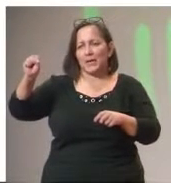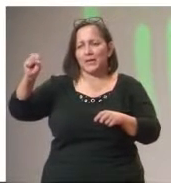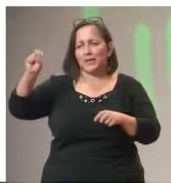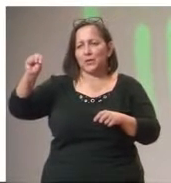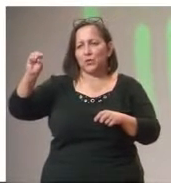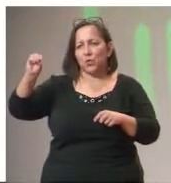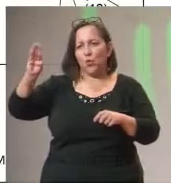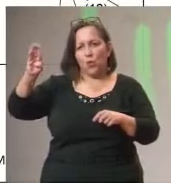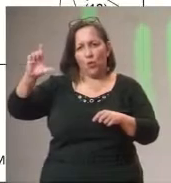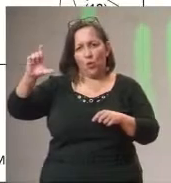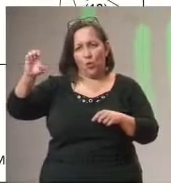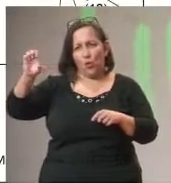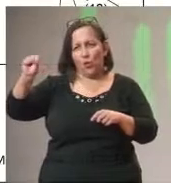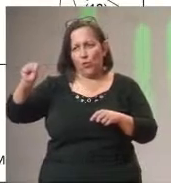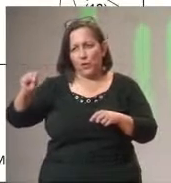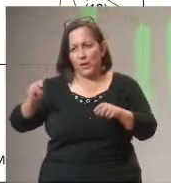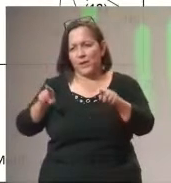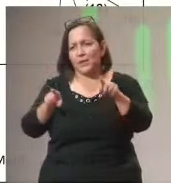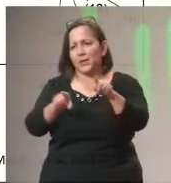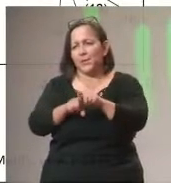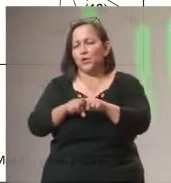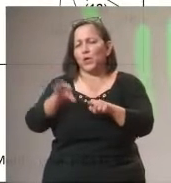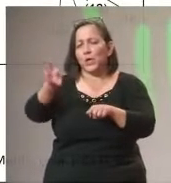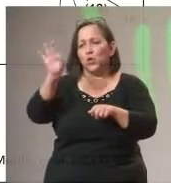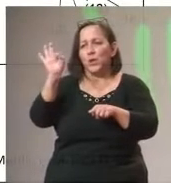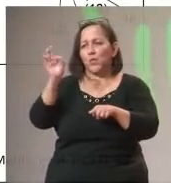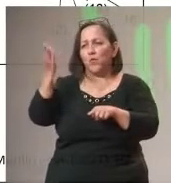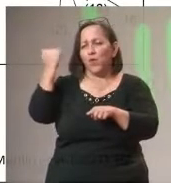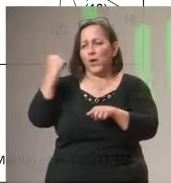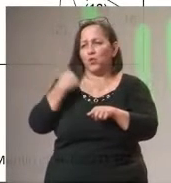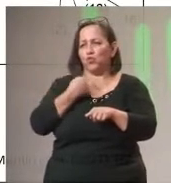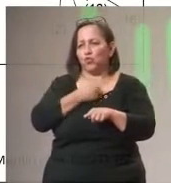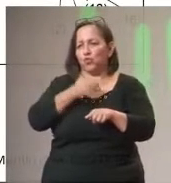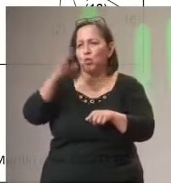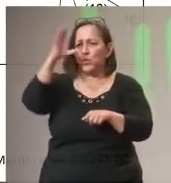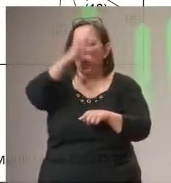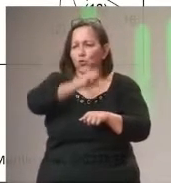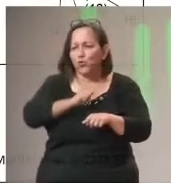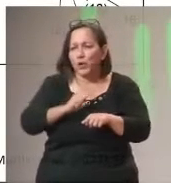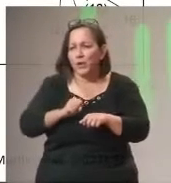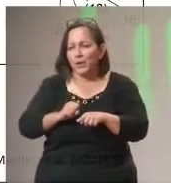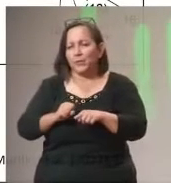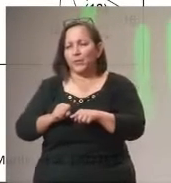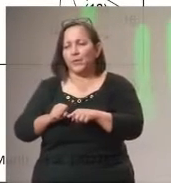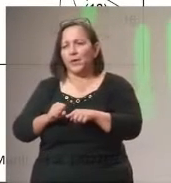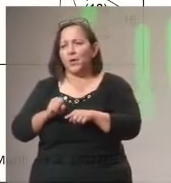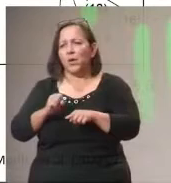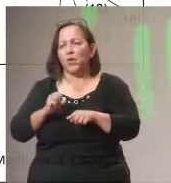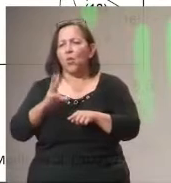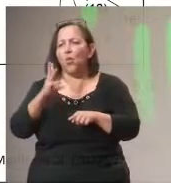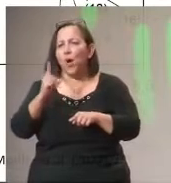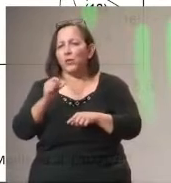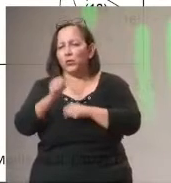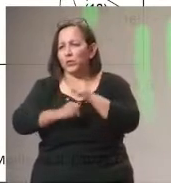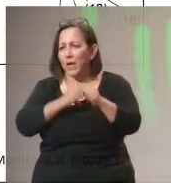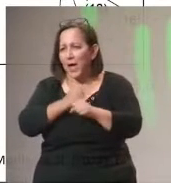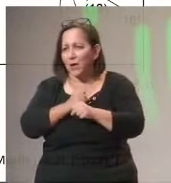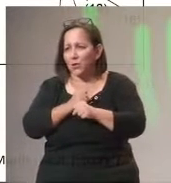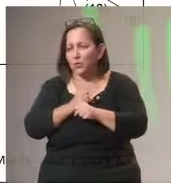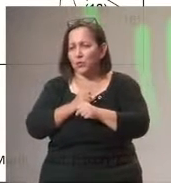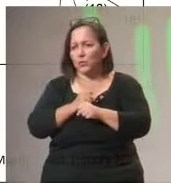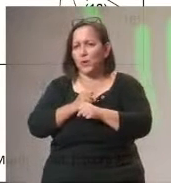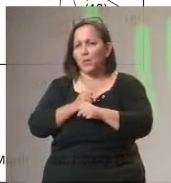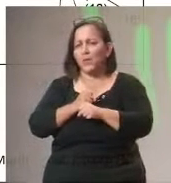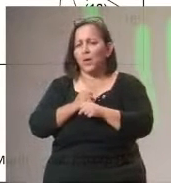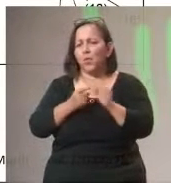es que, voy para atrás otra vez, lo que encontramos es que pudimos determinar las edades para un grupo de muestras importante. Hay